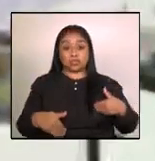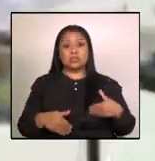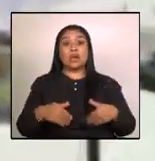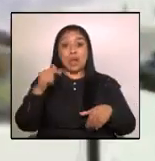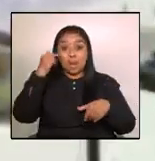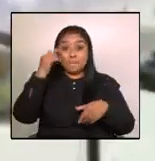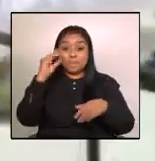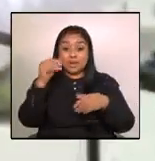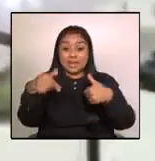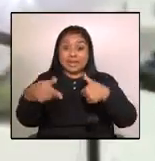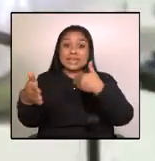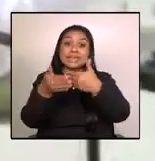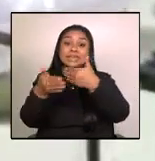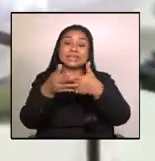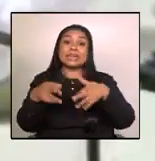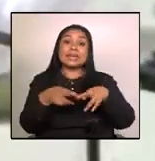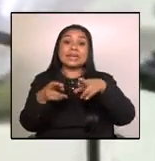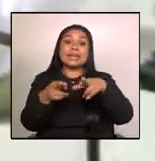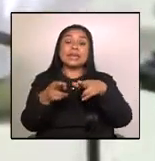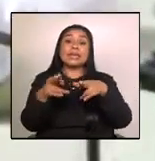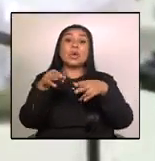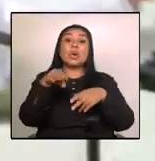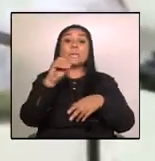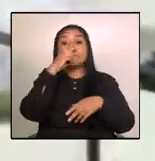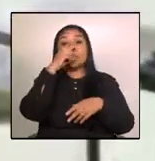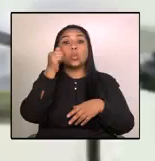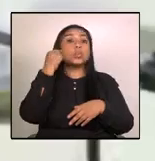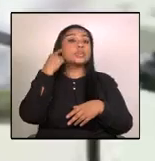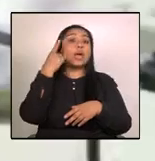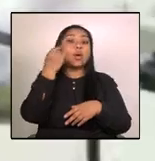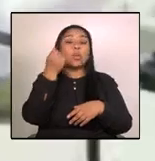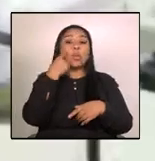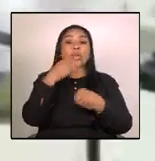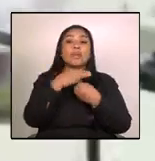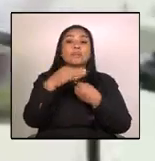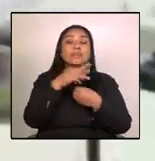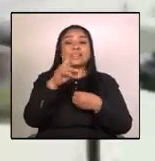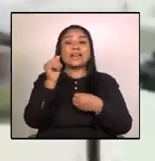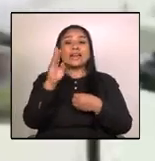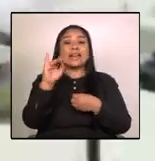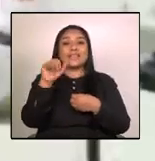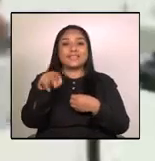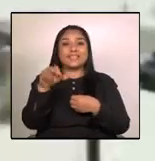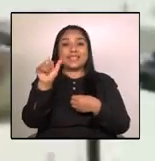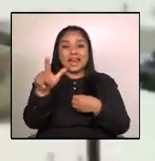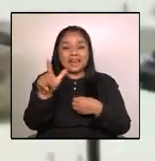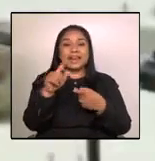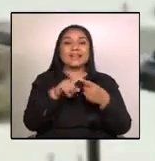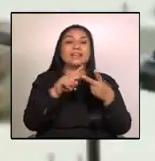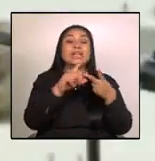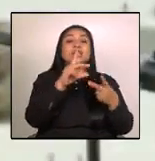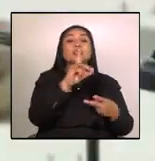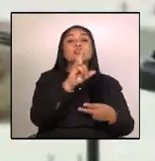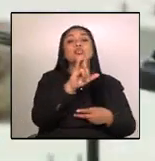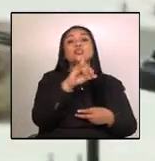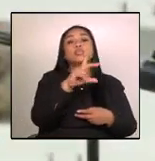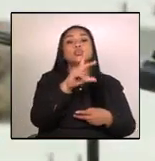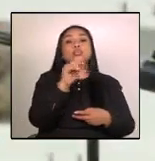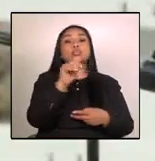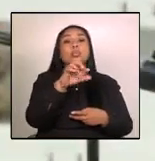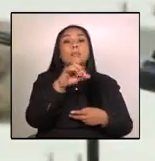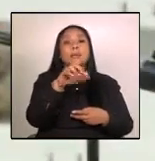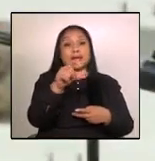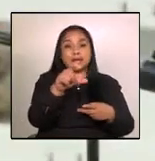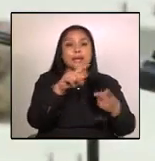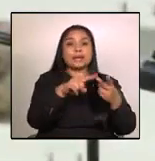río Motagua están asentados los desplazados del municipio de Rabinal por Chichupac y el Sauce, quienes fueron víctimas